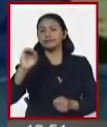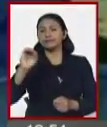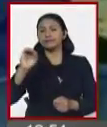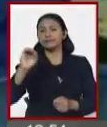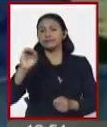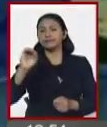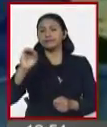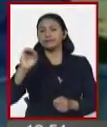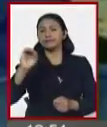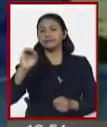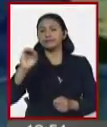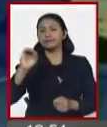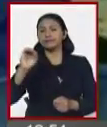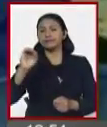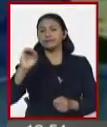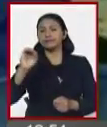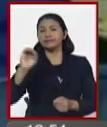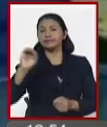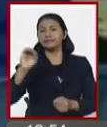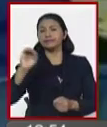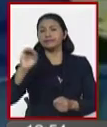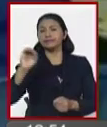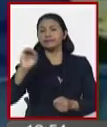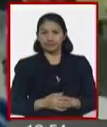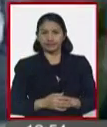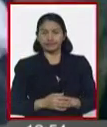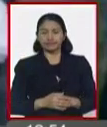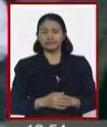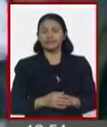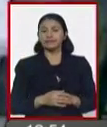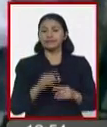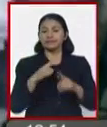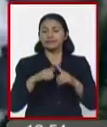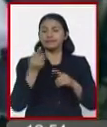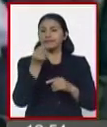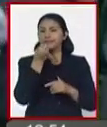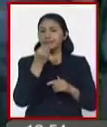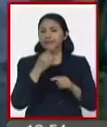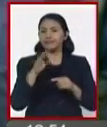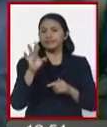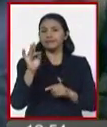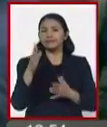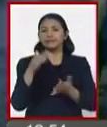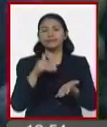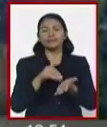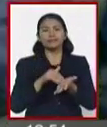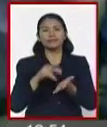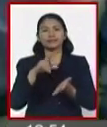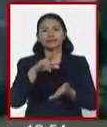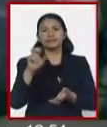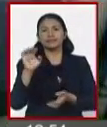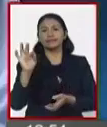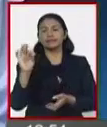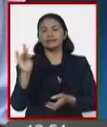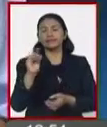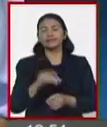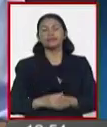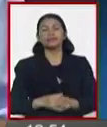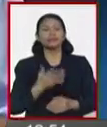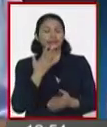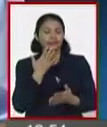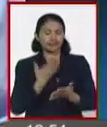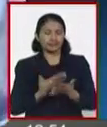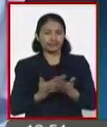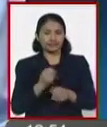ciento sobre esa base tenemos todavía la canasta familiar que es de 8.309 bolivianos esos son las